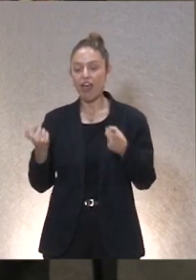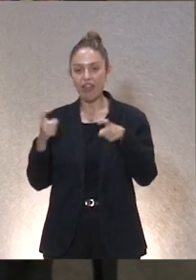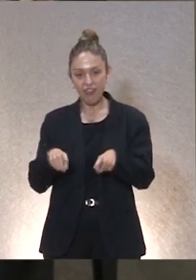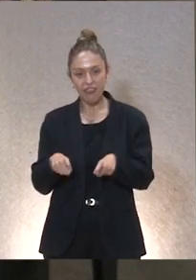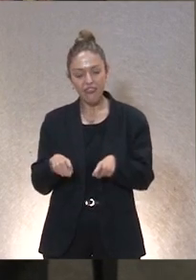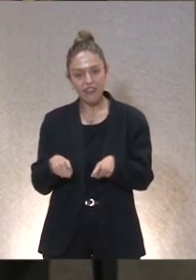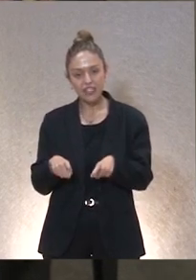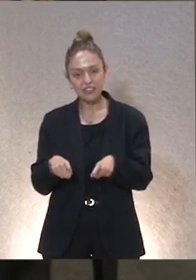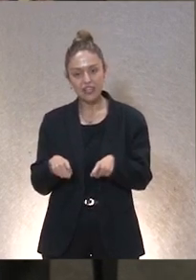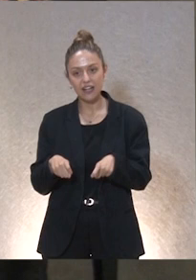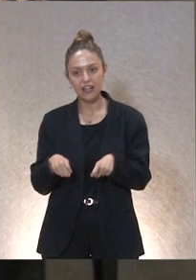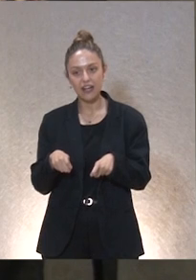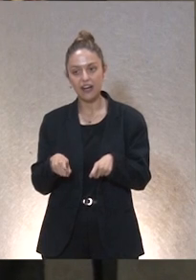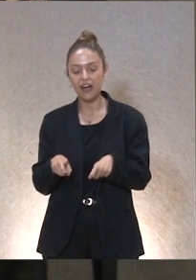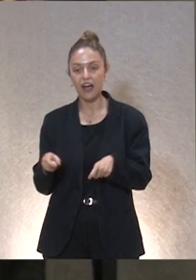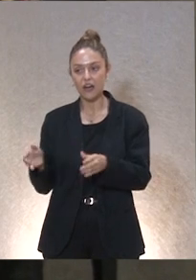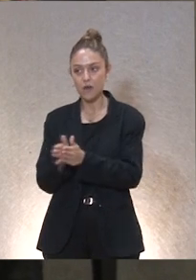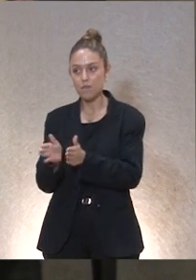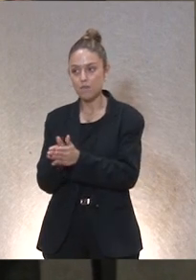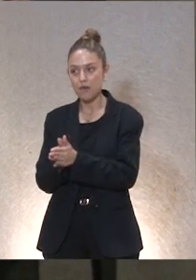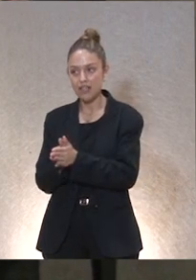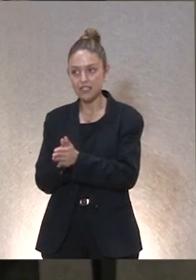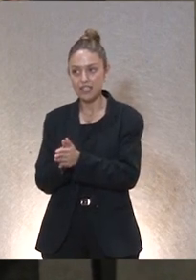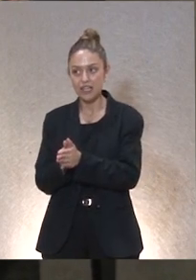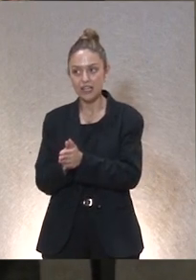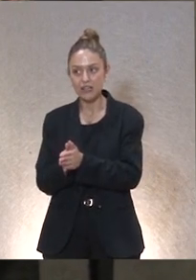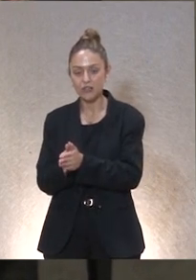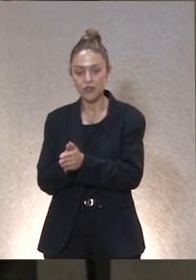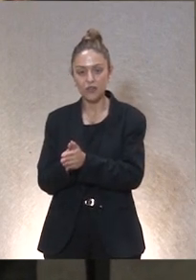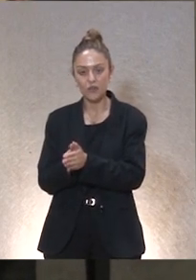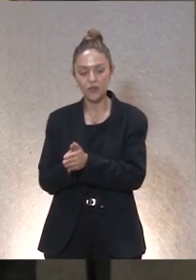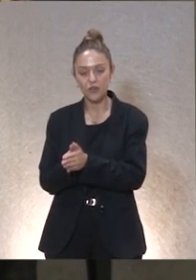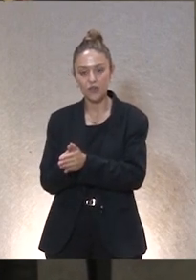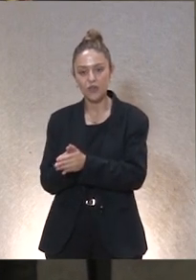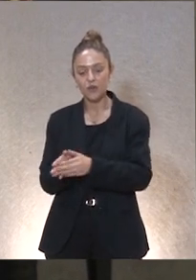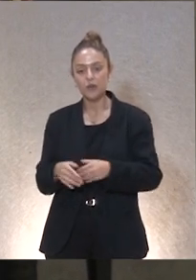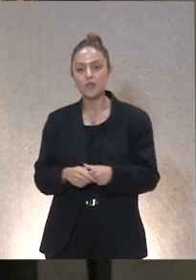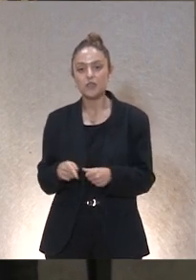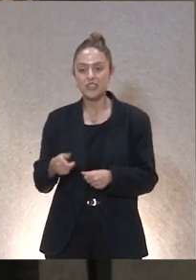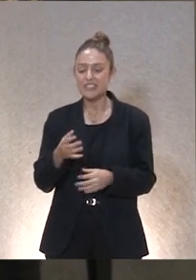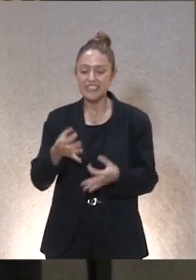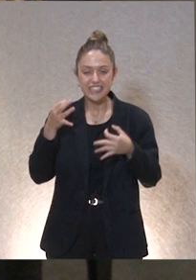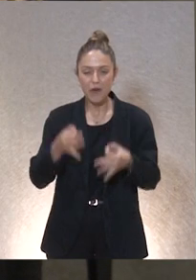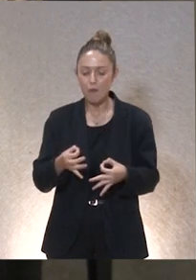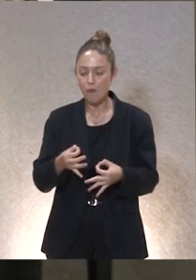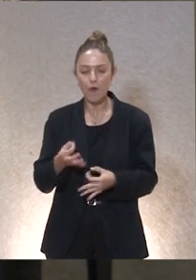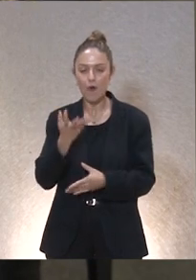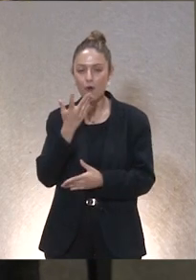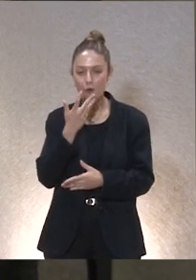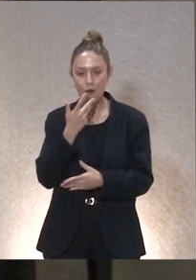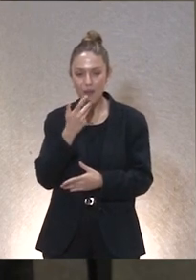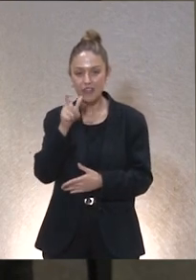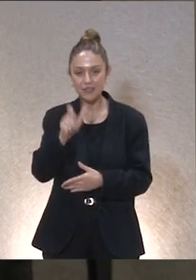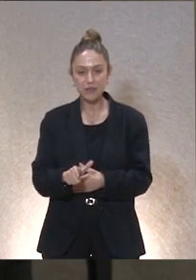otro caballero que va a acompañarnos y que sin duda Va a ser interesante Miguel seguro que muchos conocéis a la persona que va a hablar a